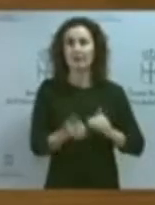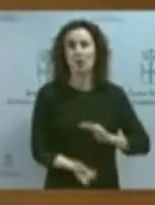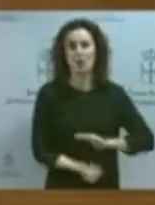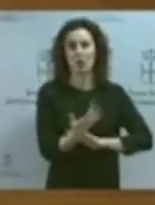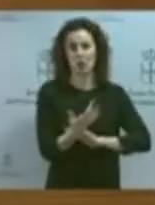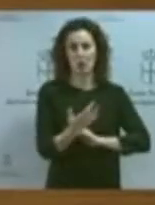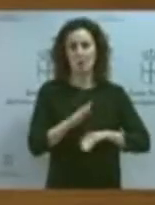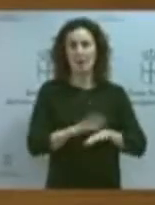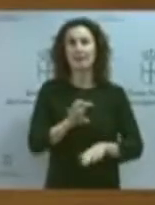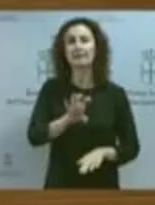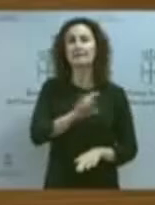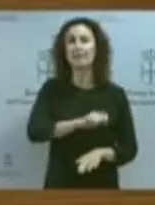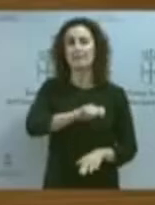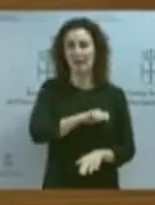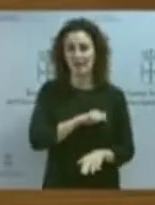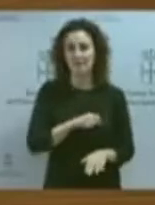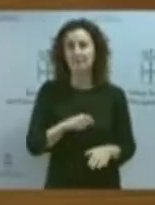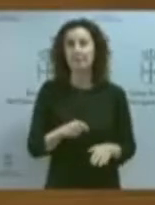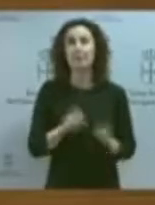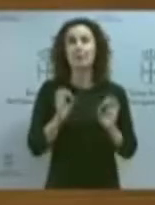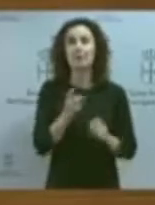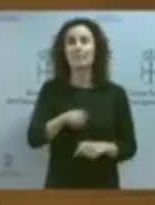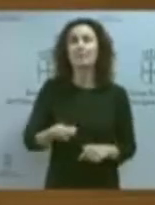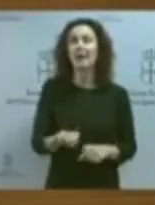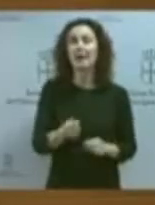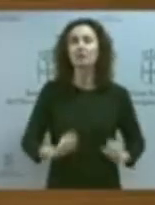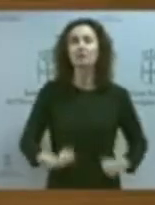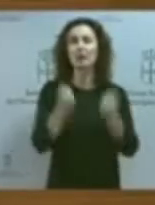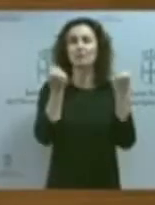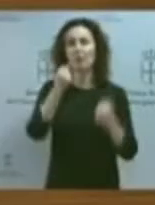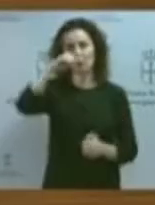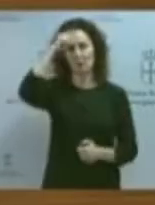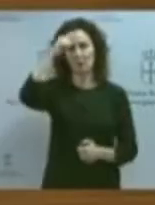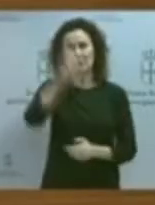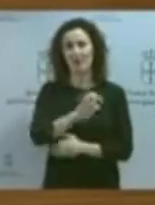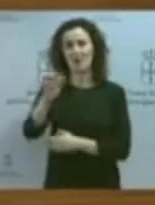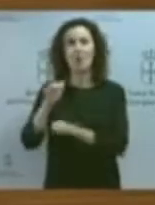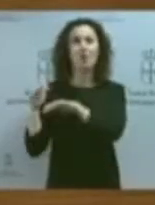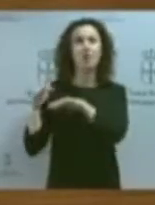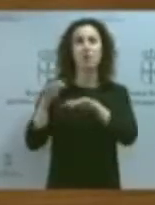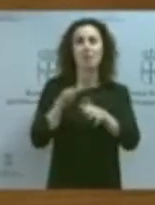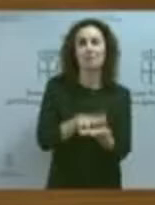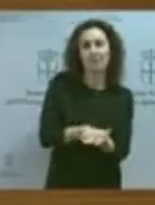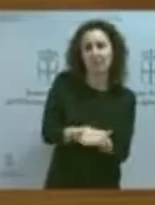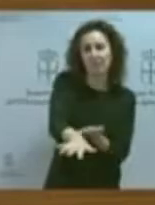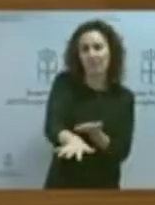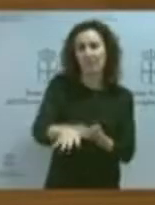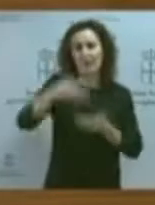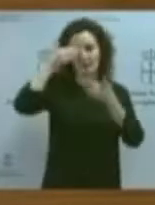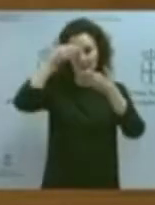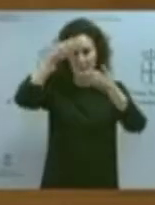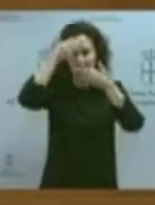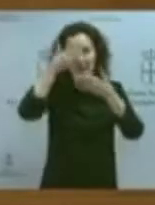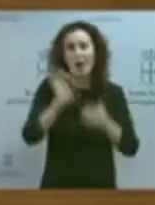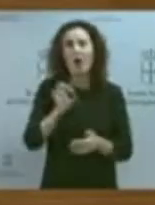Pelayo en Covadonga salvó a la cultura europea de la arrolladora marea islámica, o el Reino de Asturias cumplió una misión histórica en la forja de